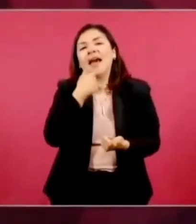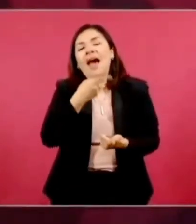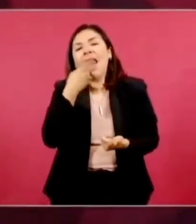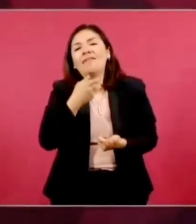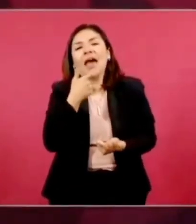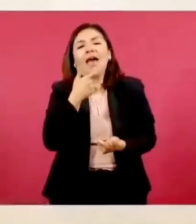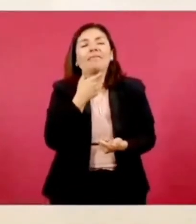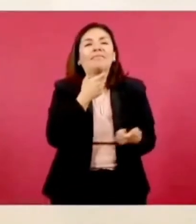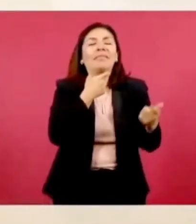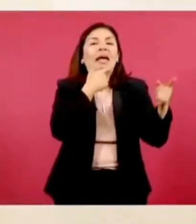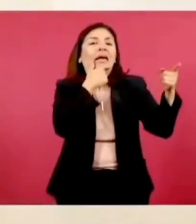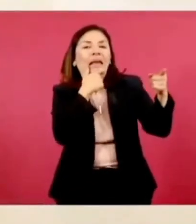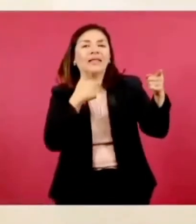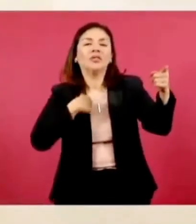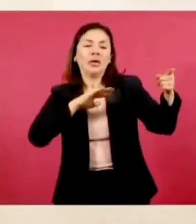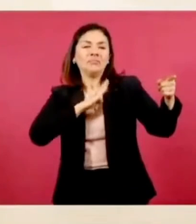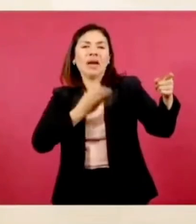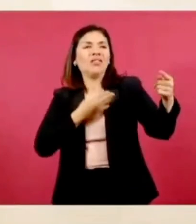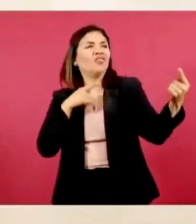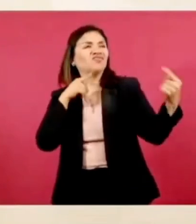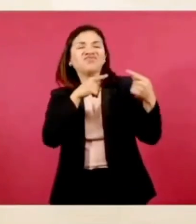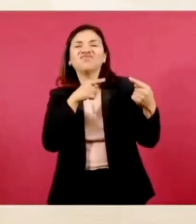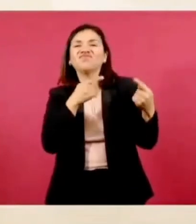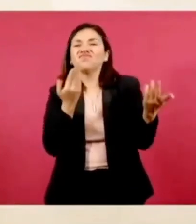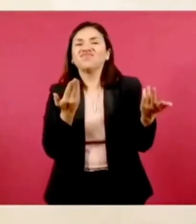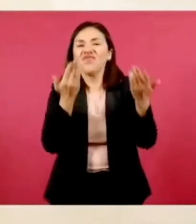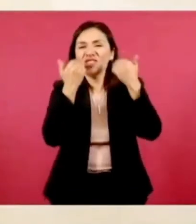no hablo inglés. Y